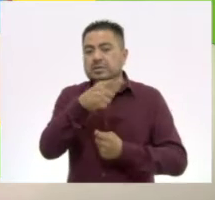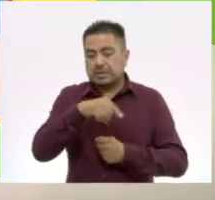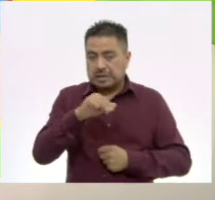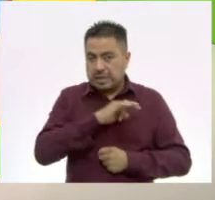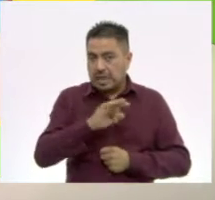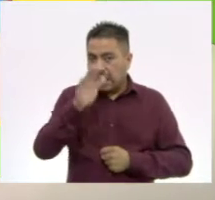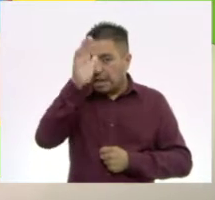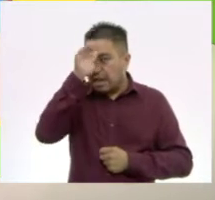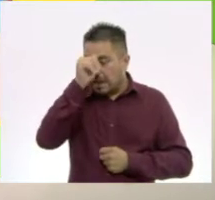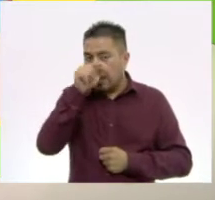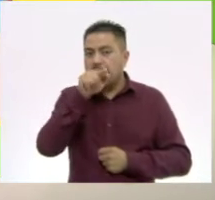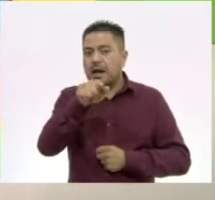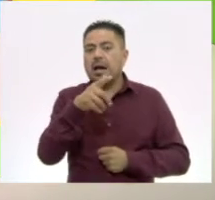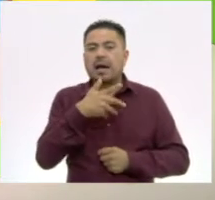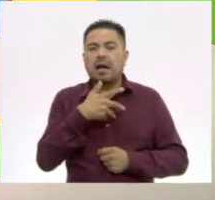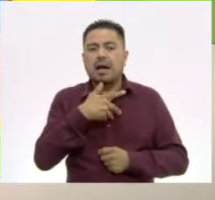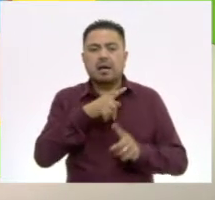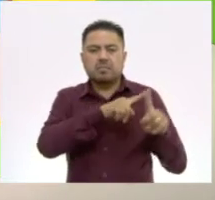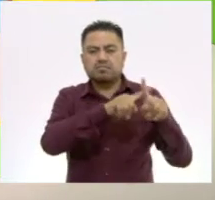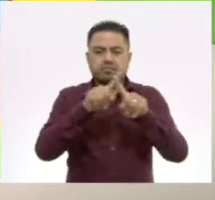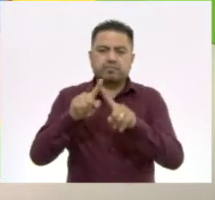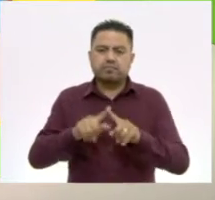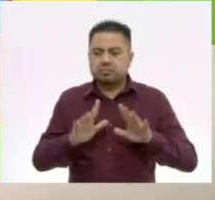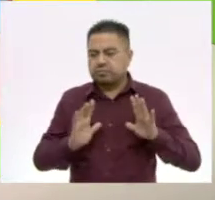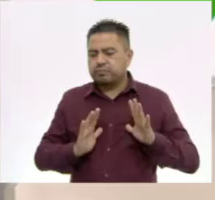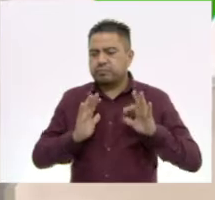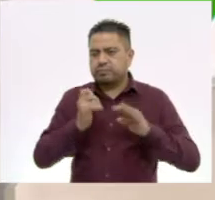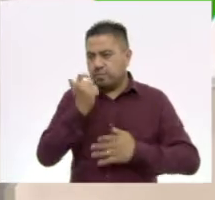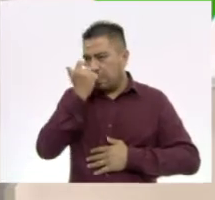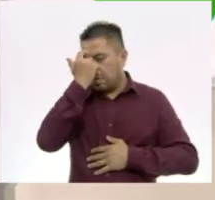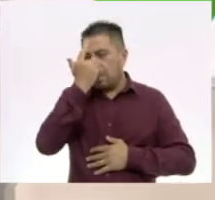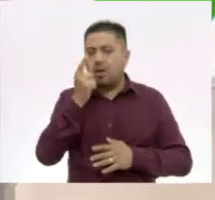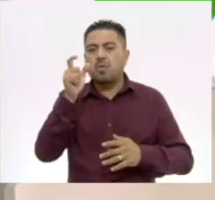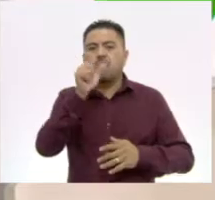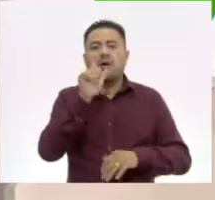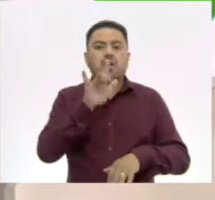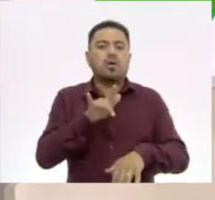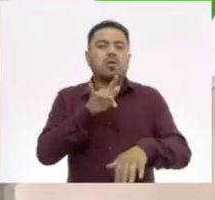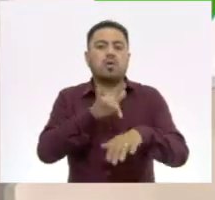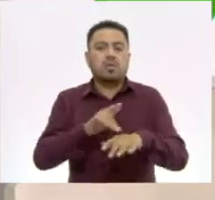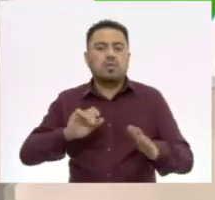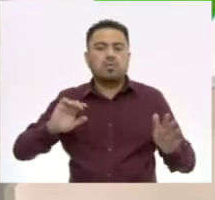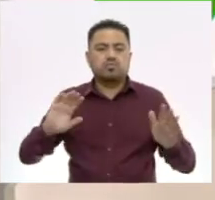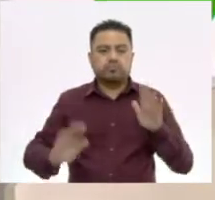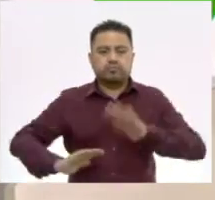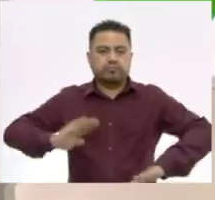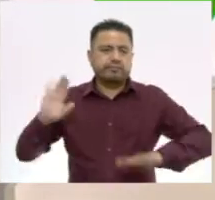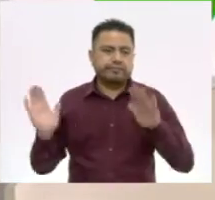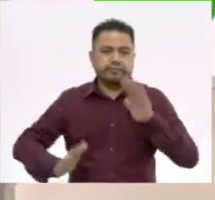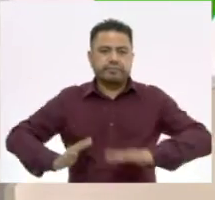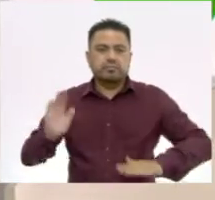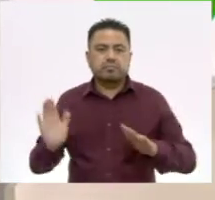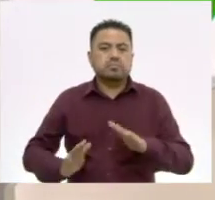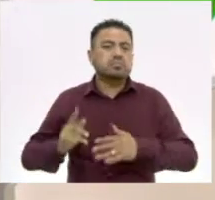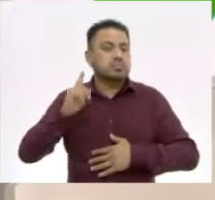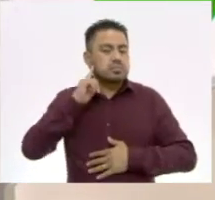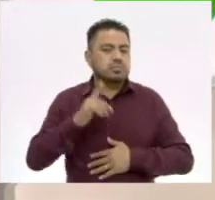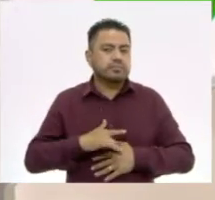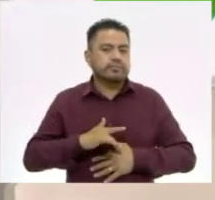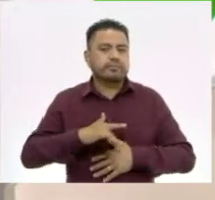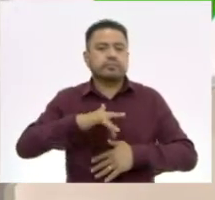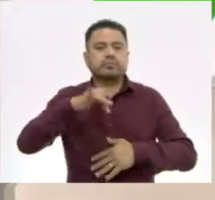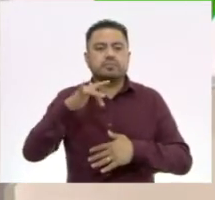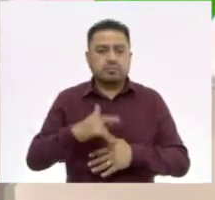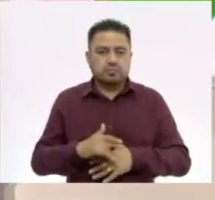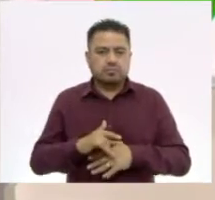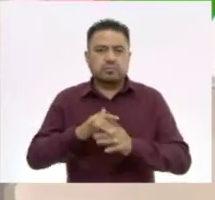recuerdo que también hay fuentes sonoras creadas cuando tocamos un tambor el golpe produce una vibración y